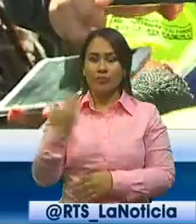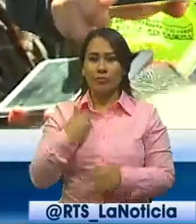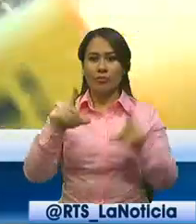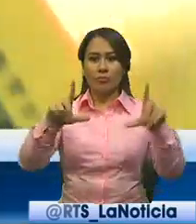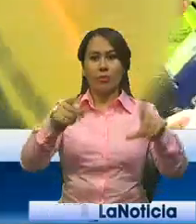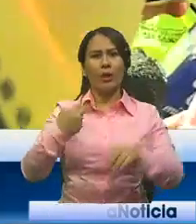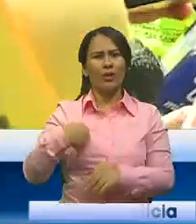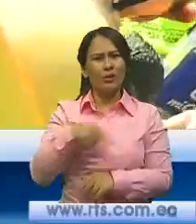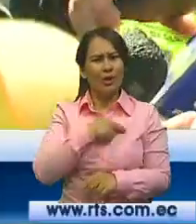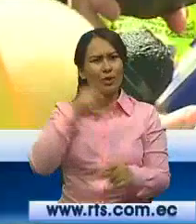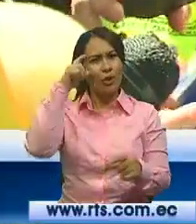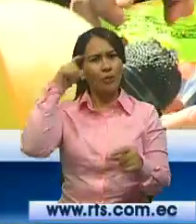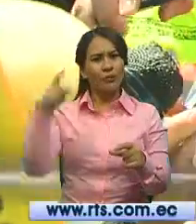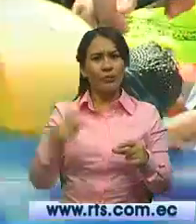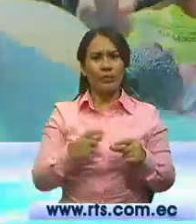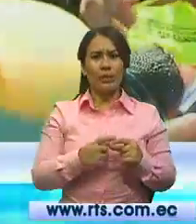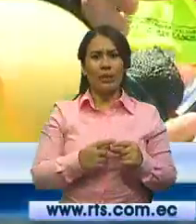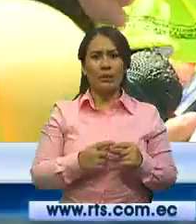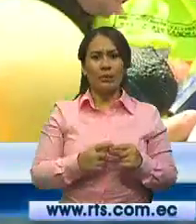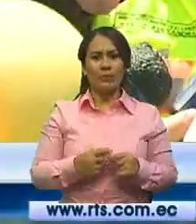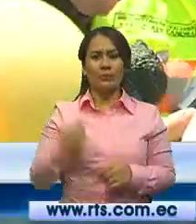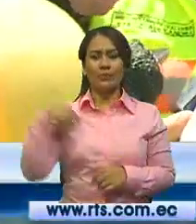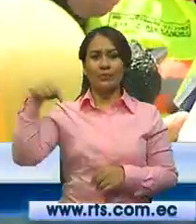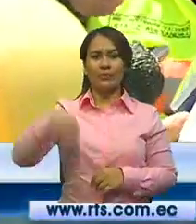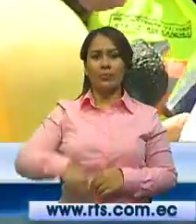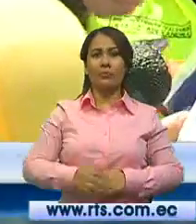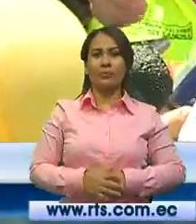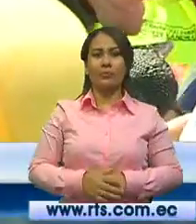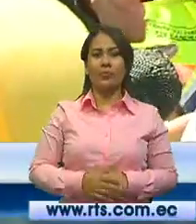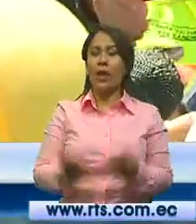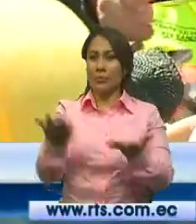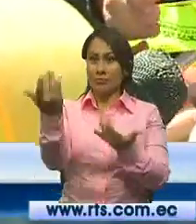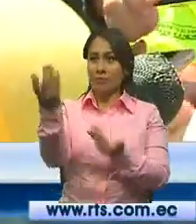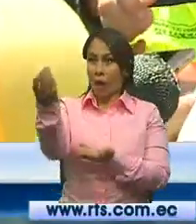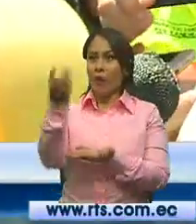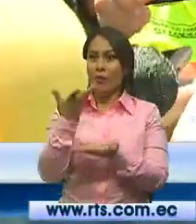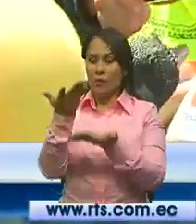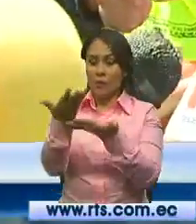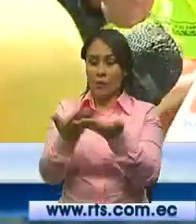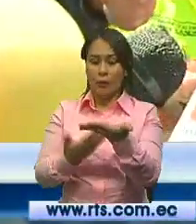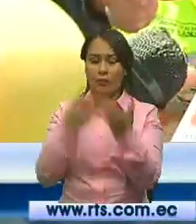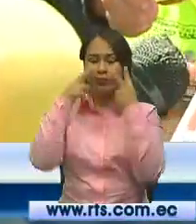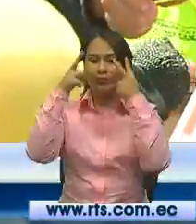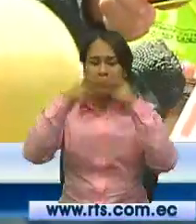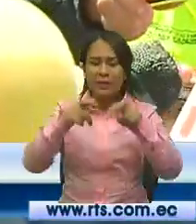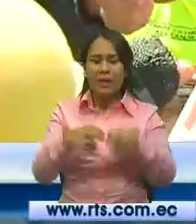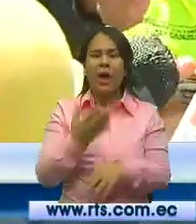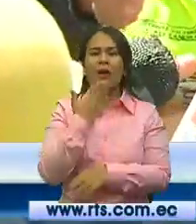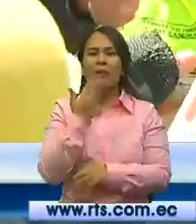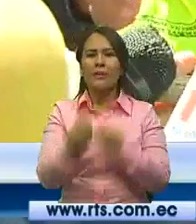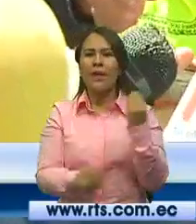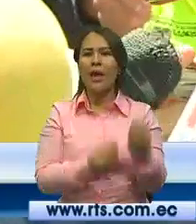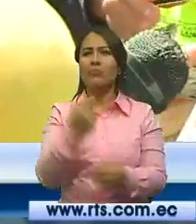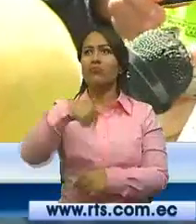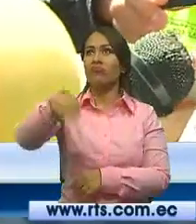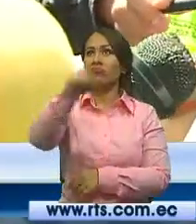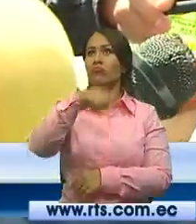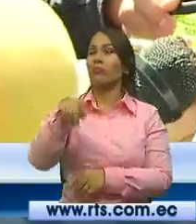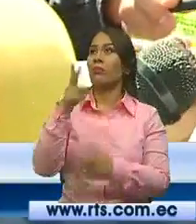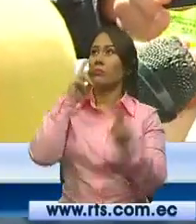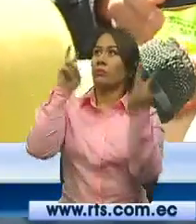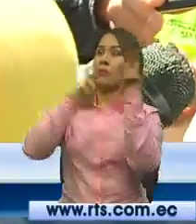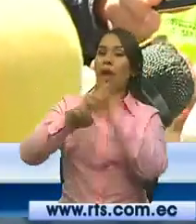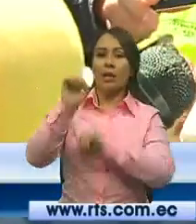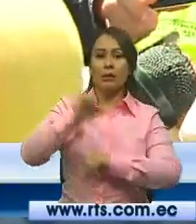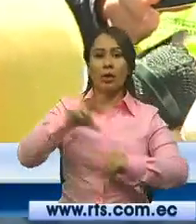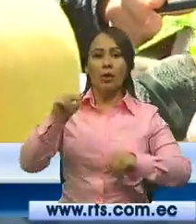Nosotros, como fiscalía, lo que nos corresponde este rato efectivamente es pedir un informe y hacer un control realmente si se cumplió o no se cumplió